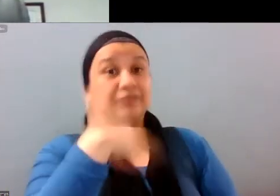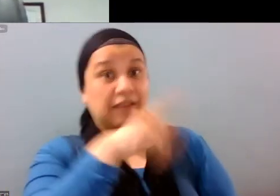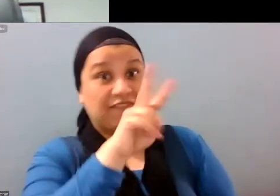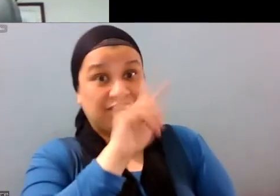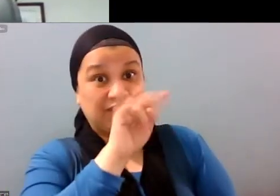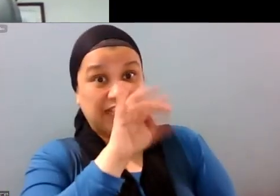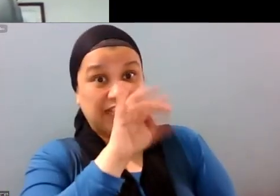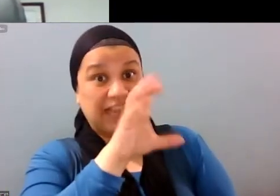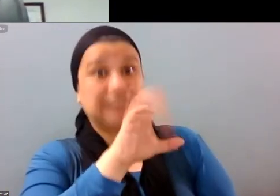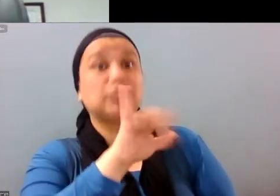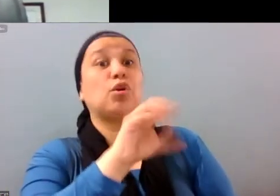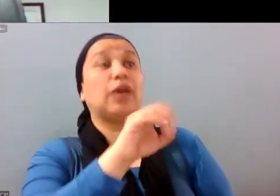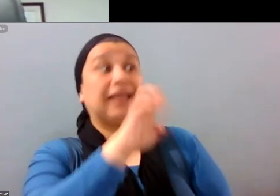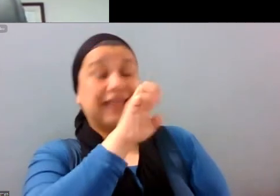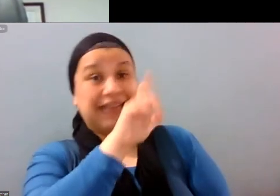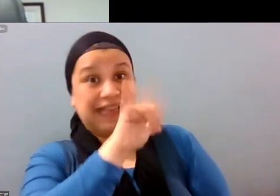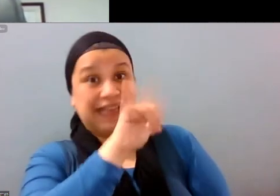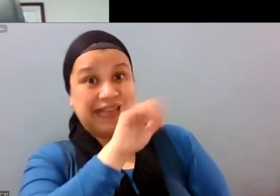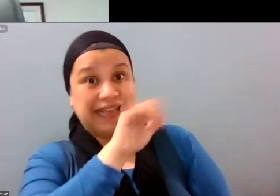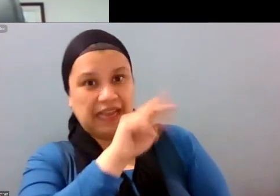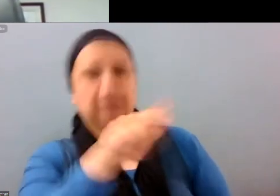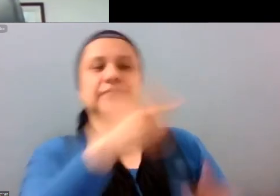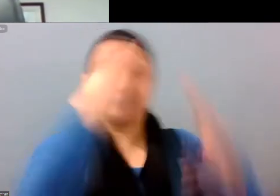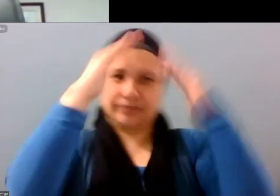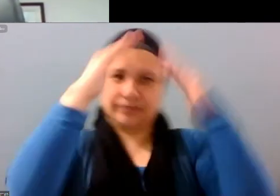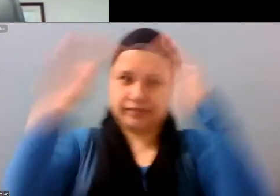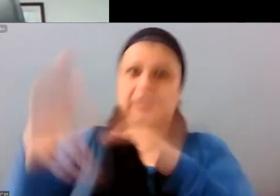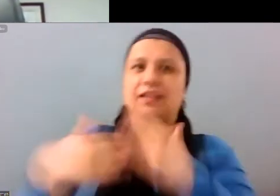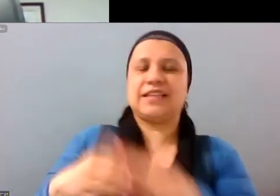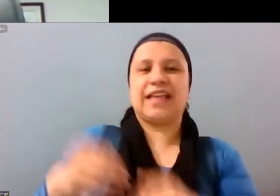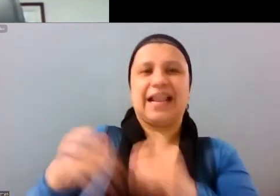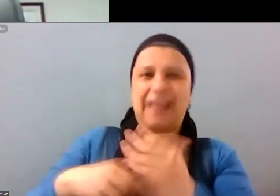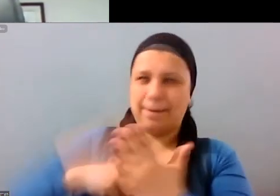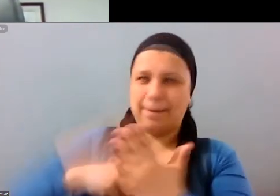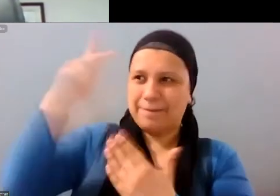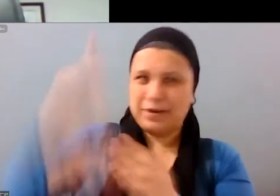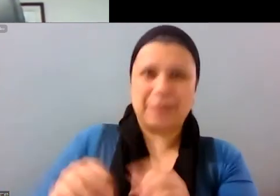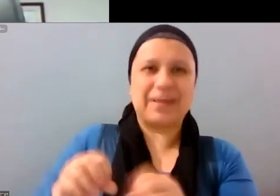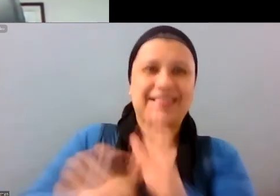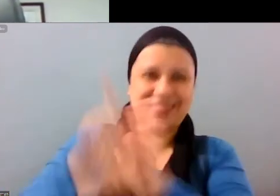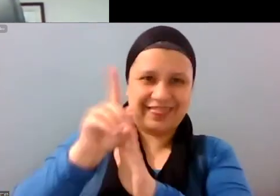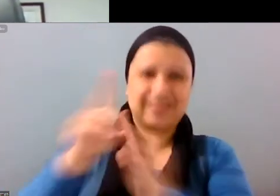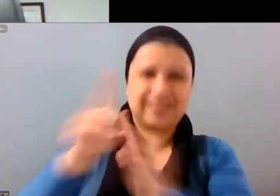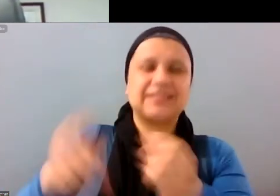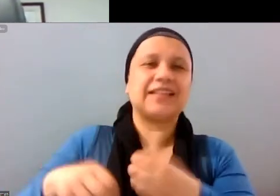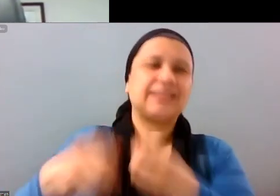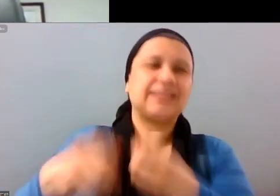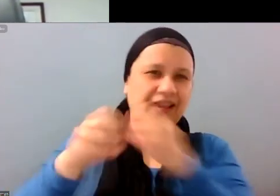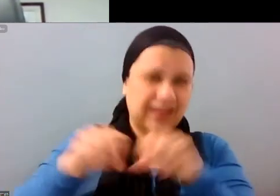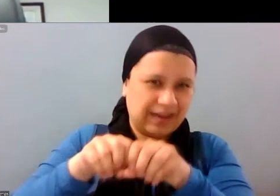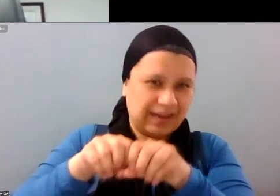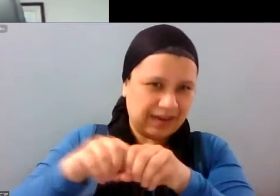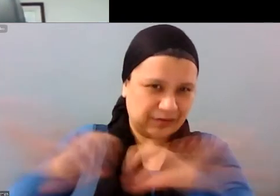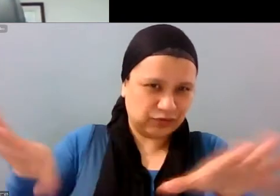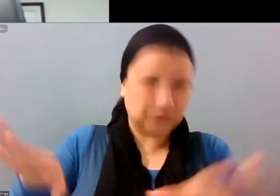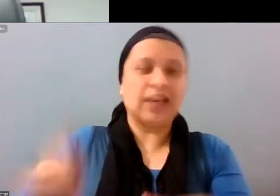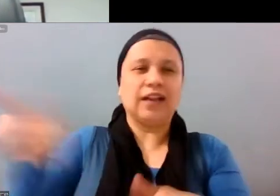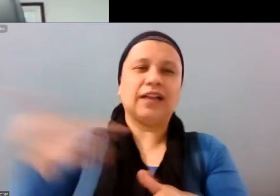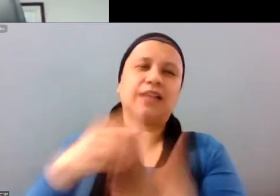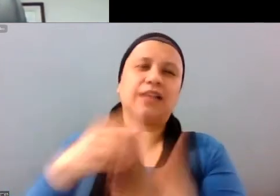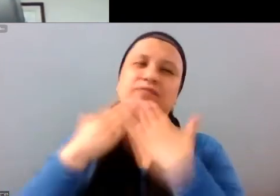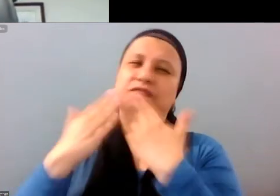extensión y propiamente al programa de desarrollo educativo esta oportunidad de compartir con ustedes y con todas las